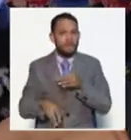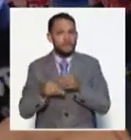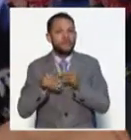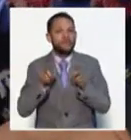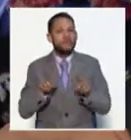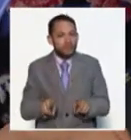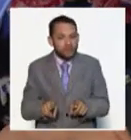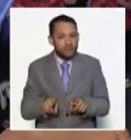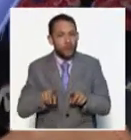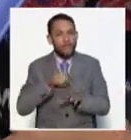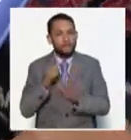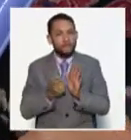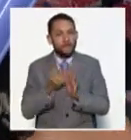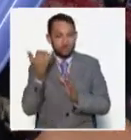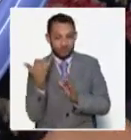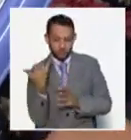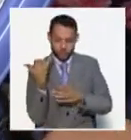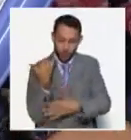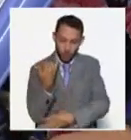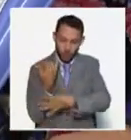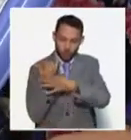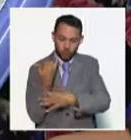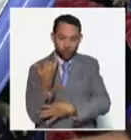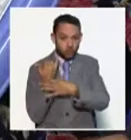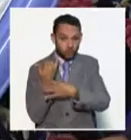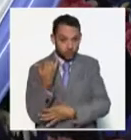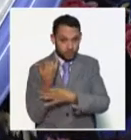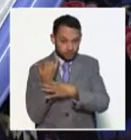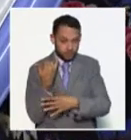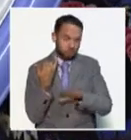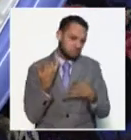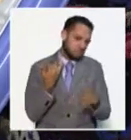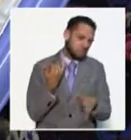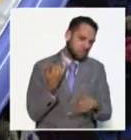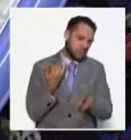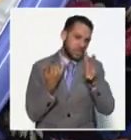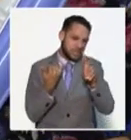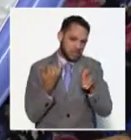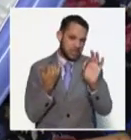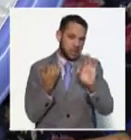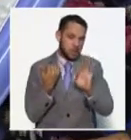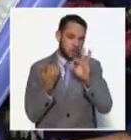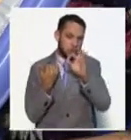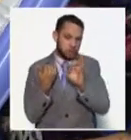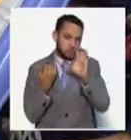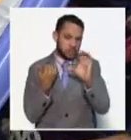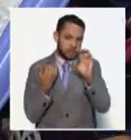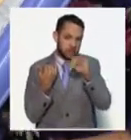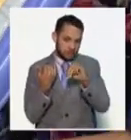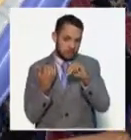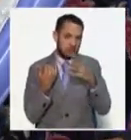todo el útero realmente es un órgano muy pequeño normalmente mide 78 centímetros que va a crecer durante el